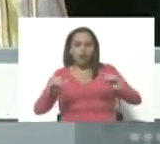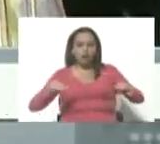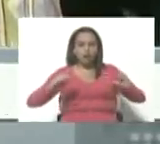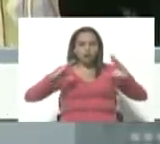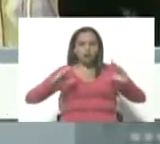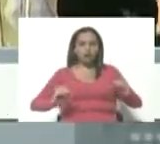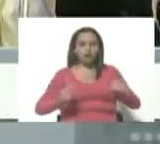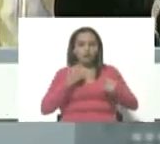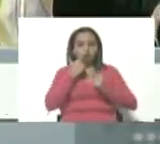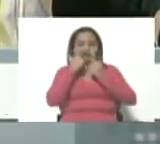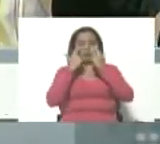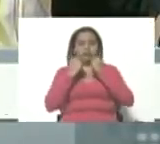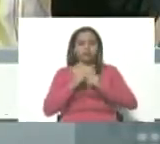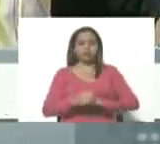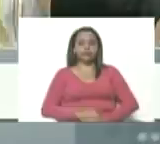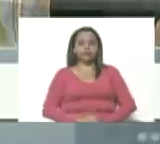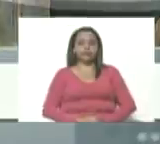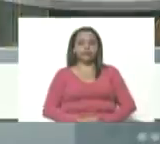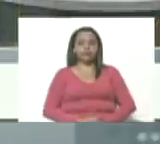presidente.